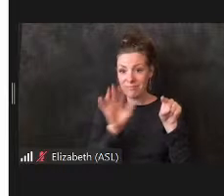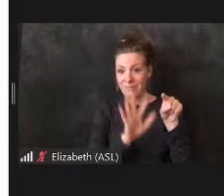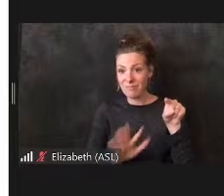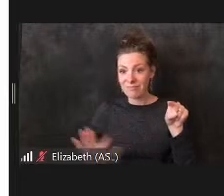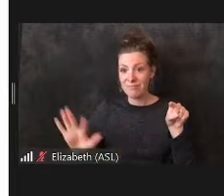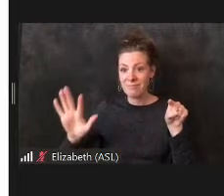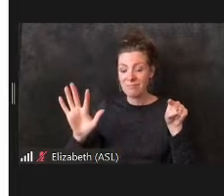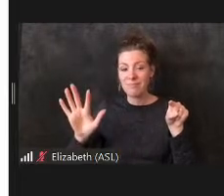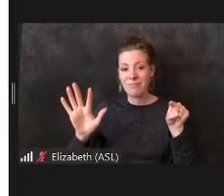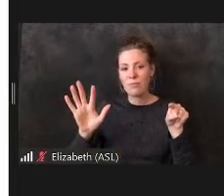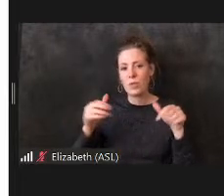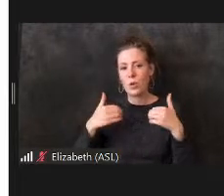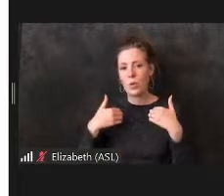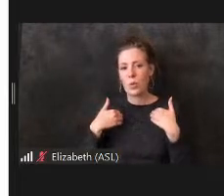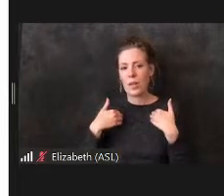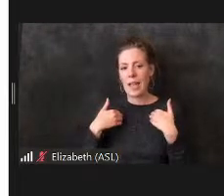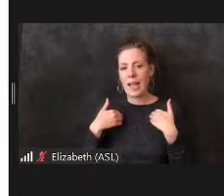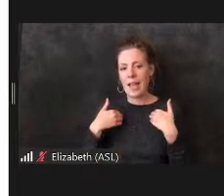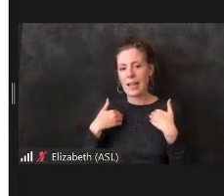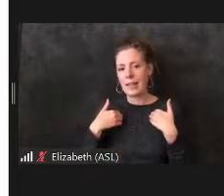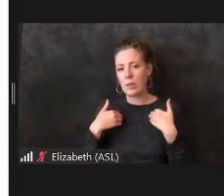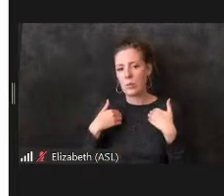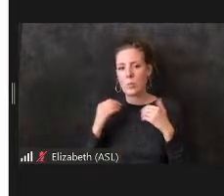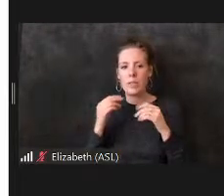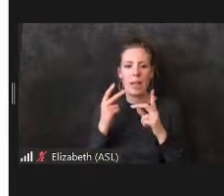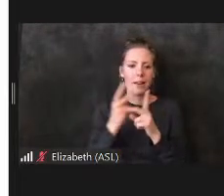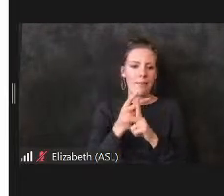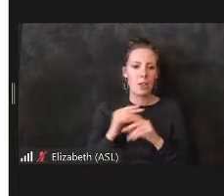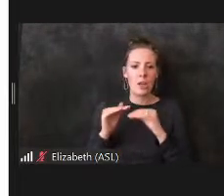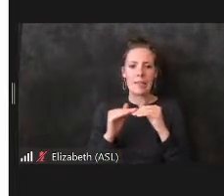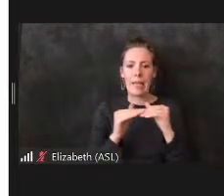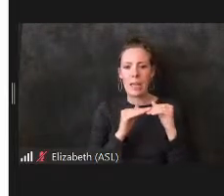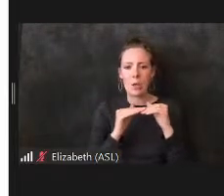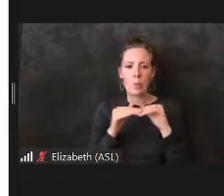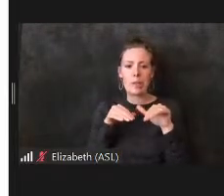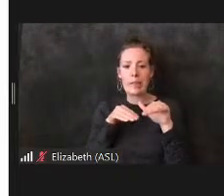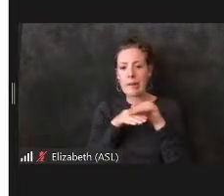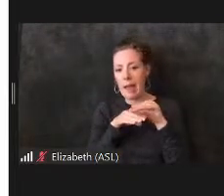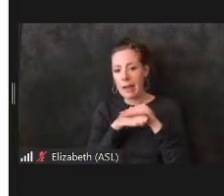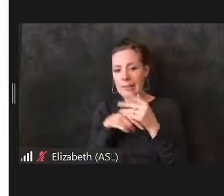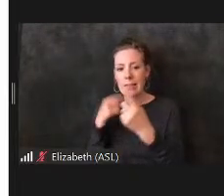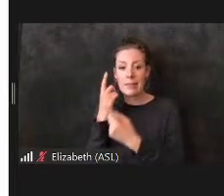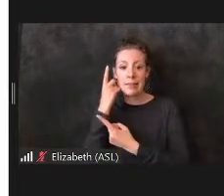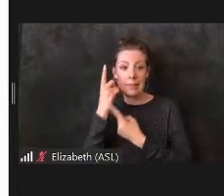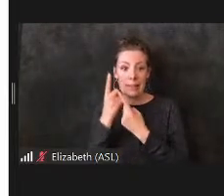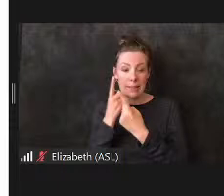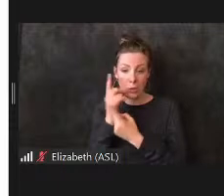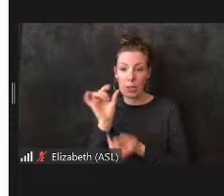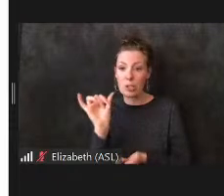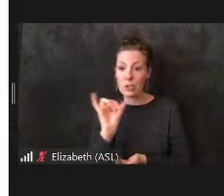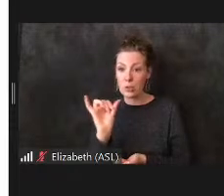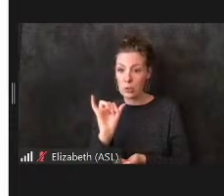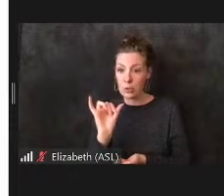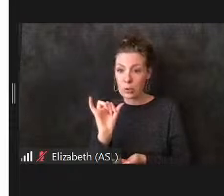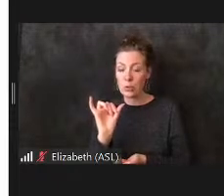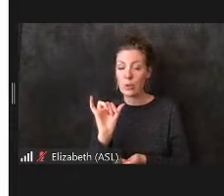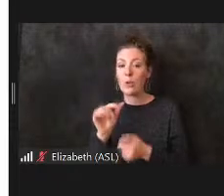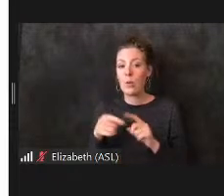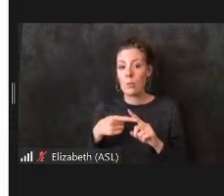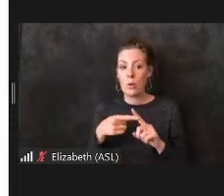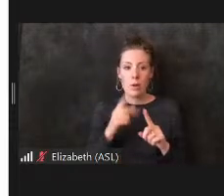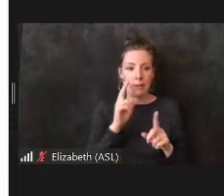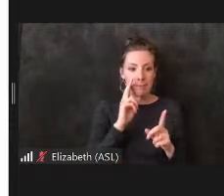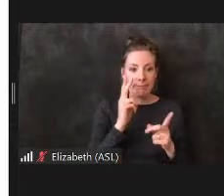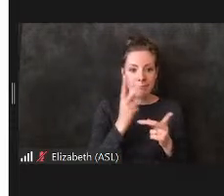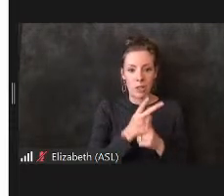del condado que tuvimos igualdad y consideración a cuenta de